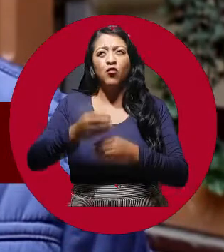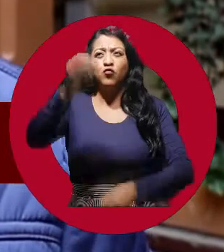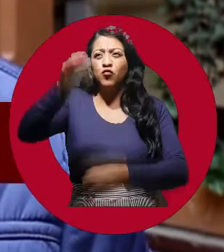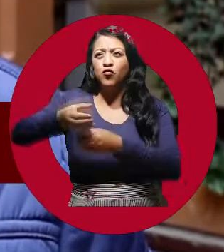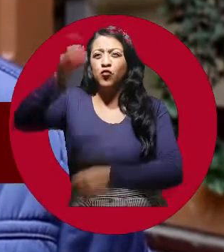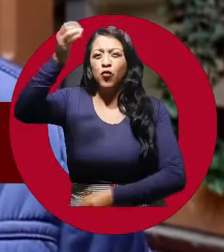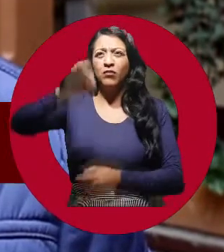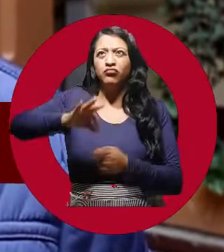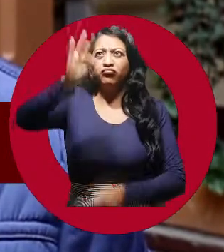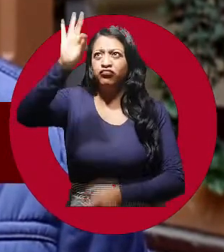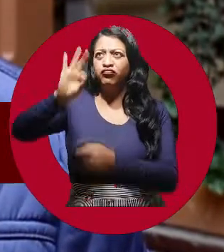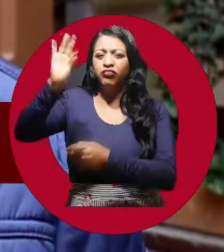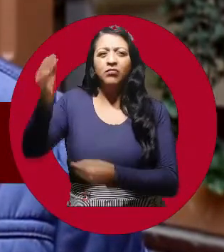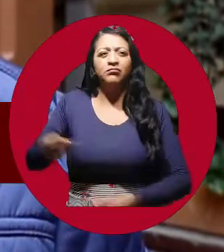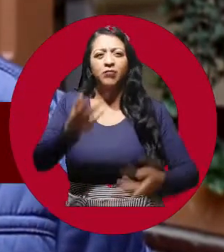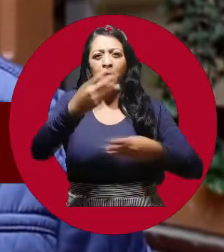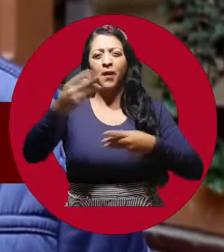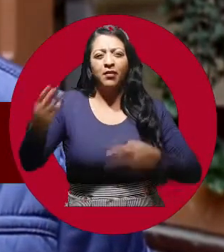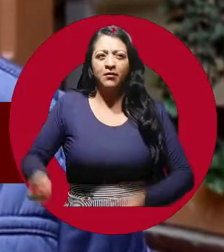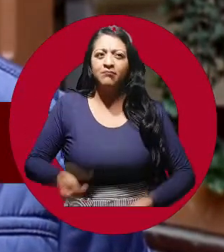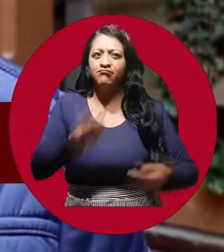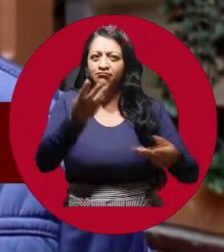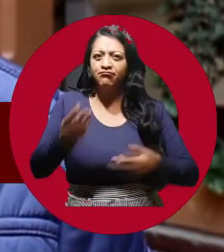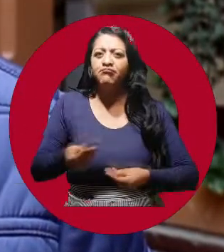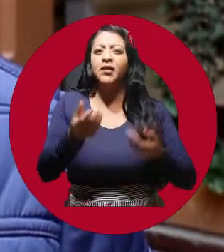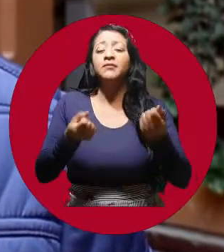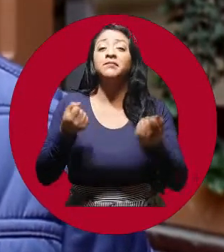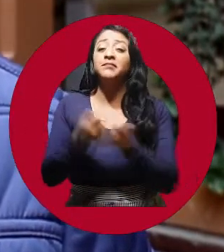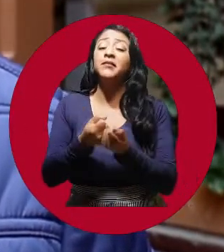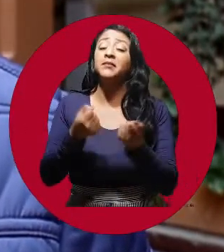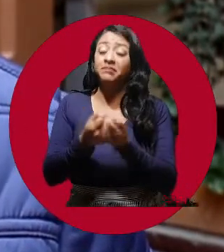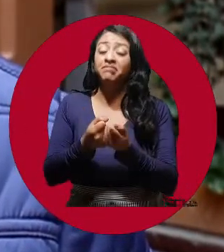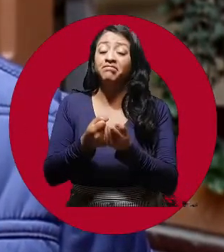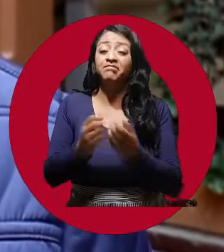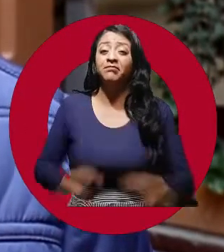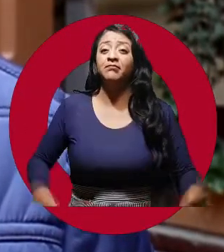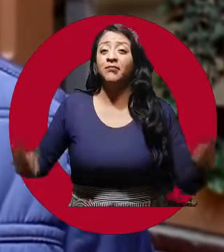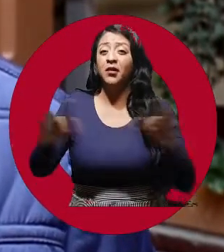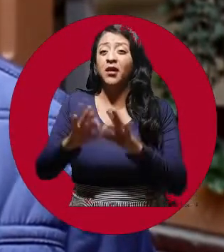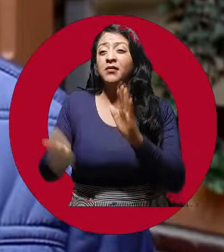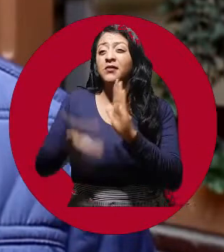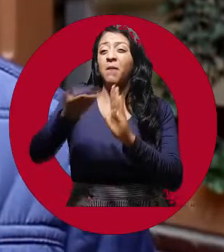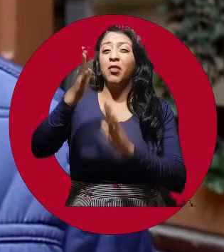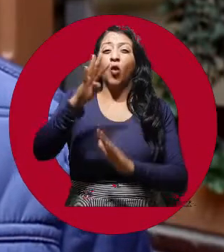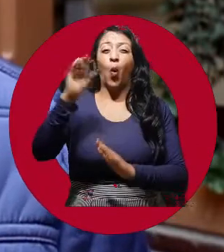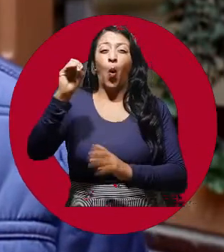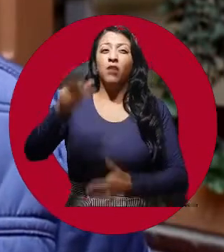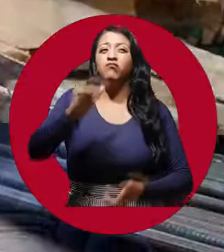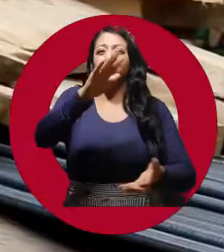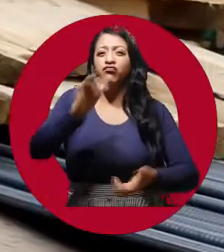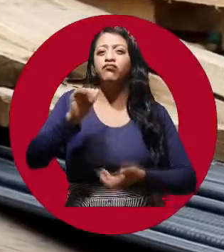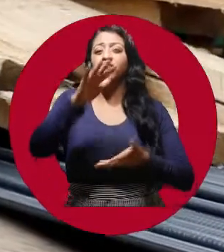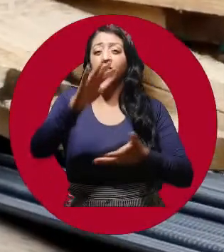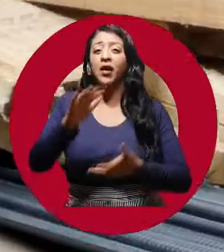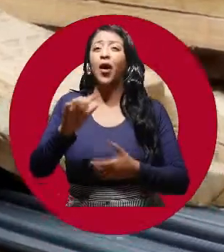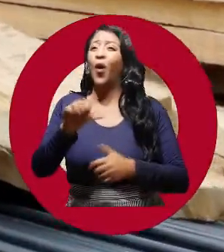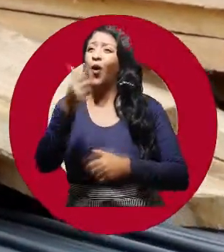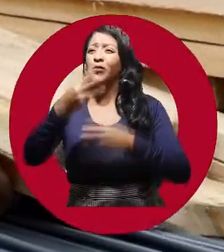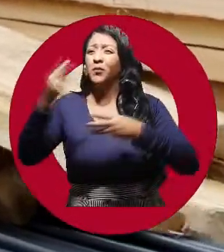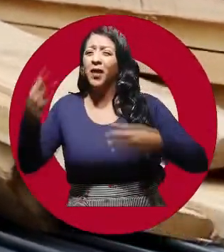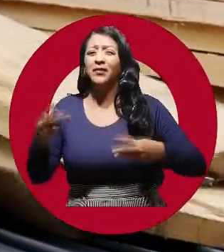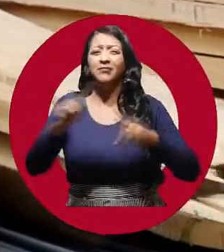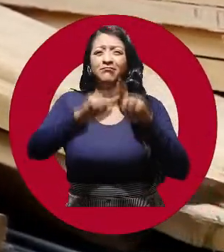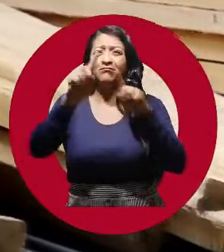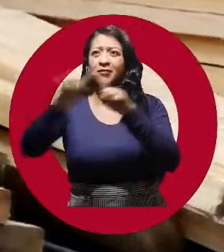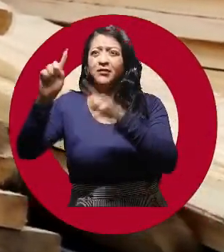metros de 12 milímetros, 30 varillas de 12 metros de 10 milímetros y 40 sacos de cemento. Madera, teja, otros